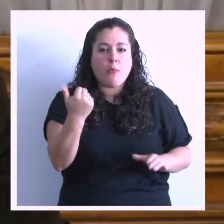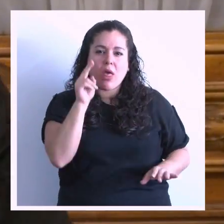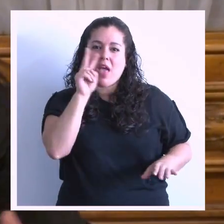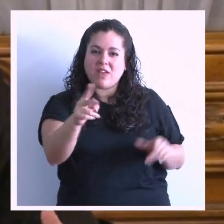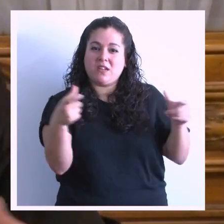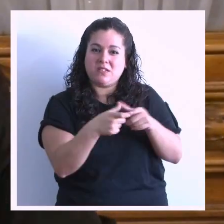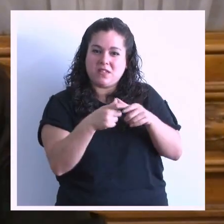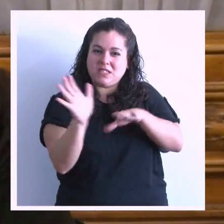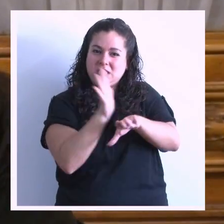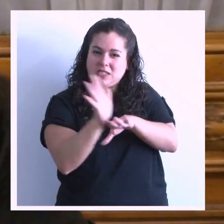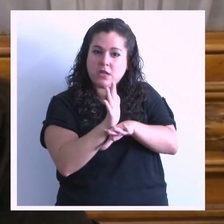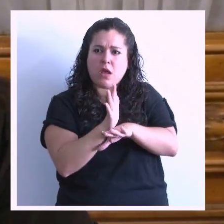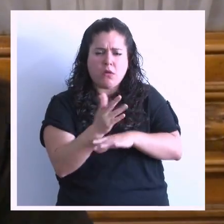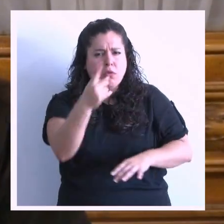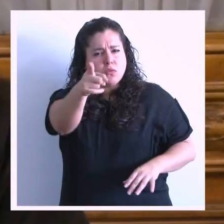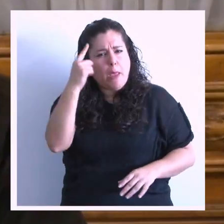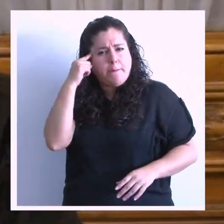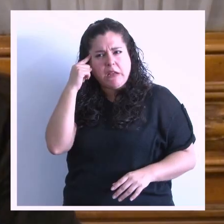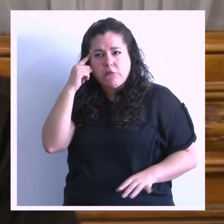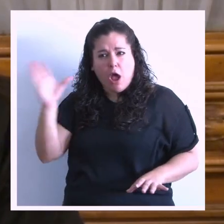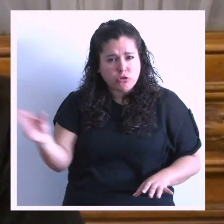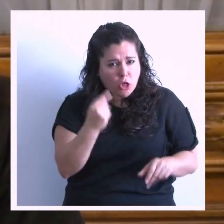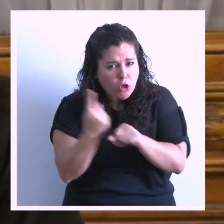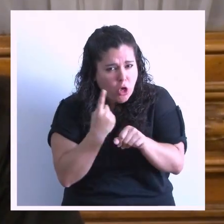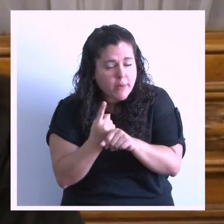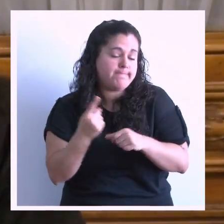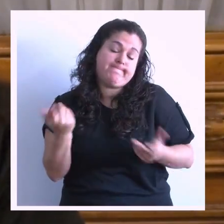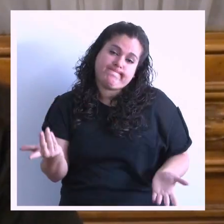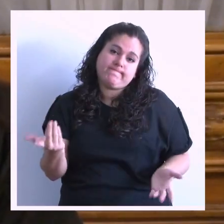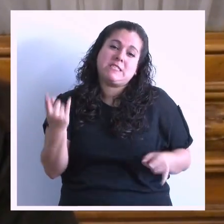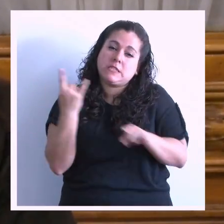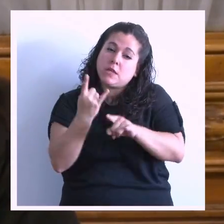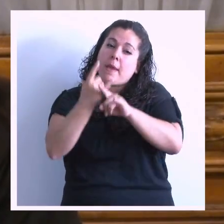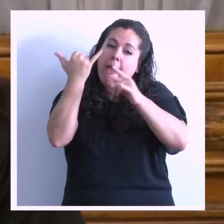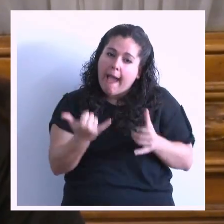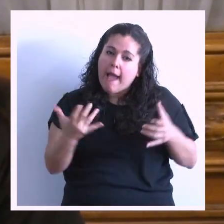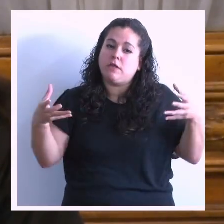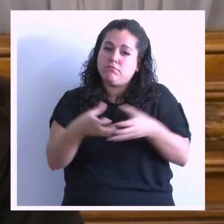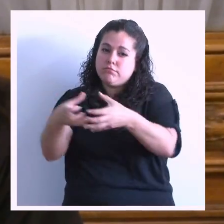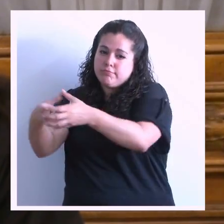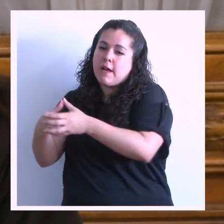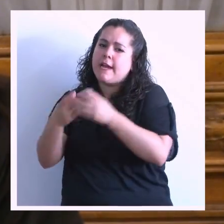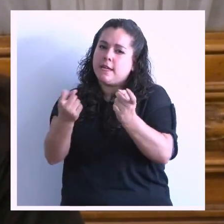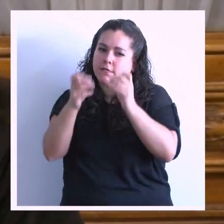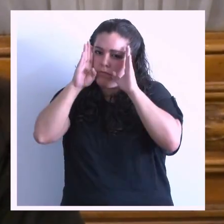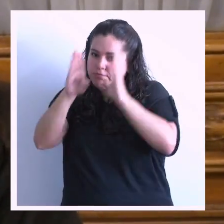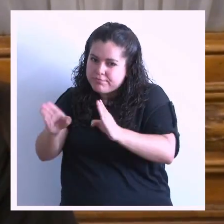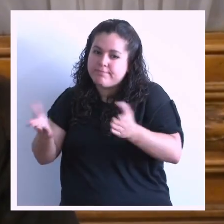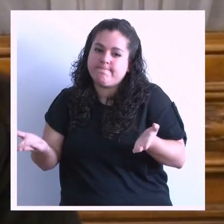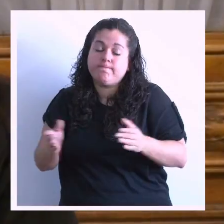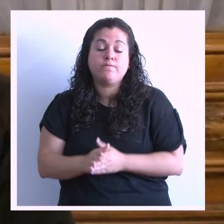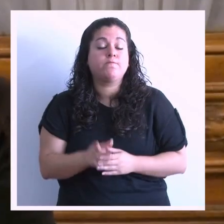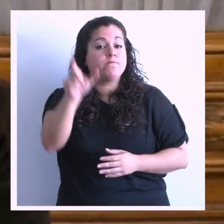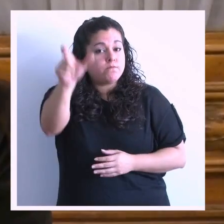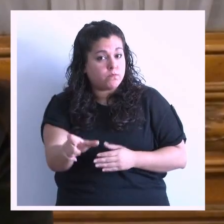usted me dirá, ¿cómo? ¿No llega a todos el cine nacional? Siempre hay algo para mirar, siempre hay sectores que necesitan ser